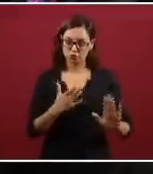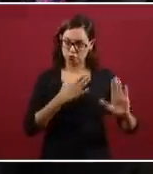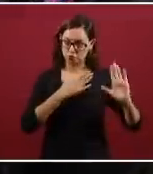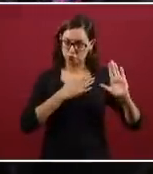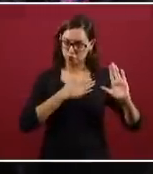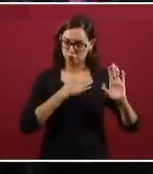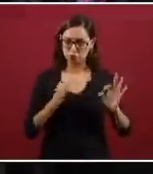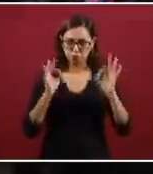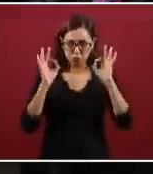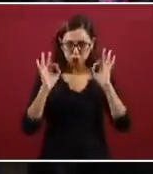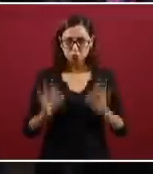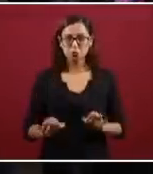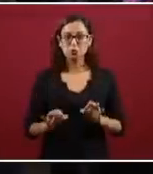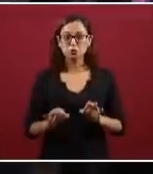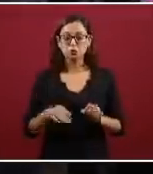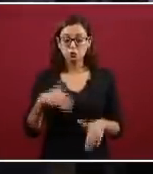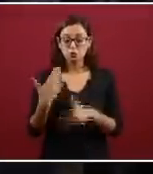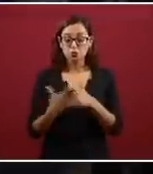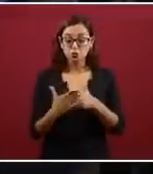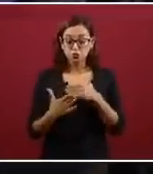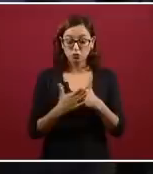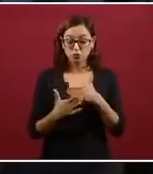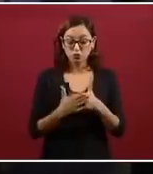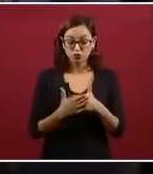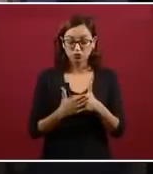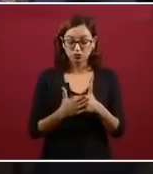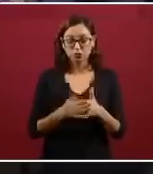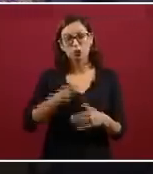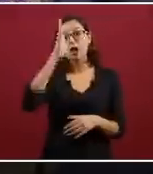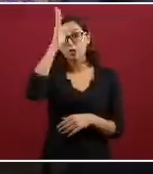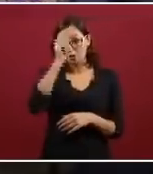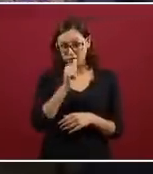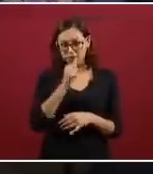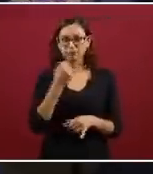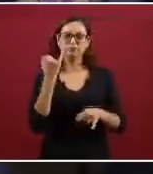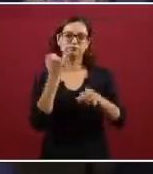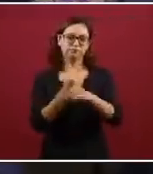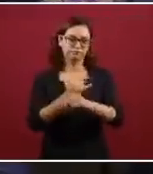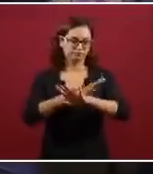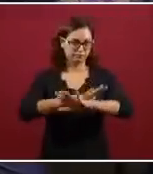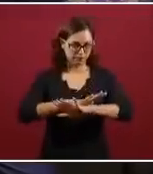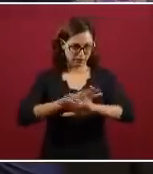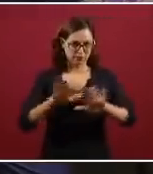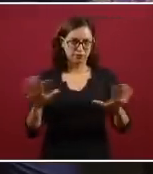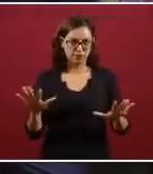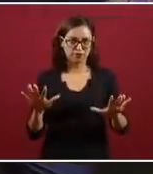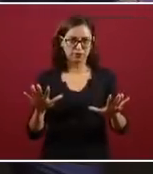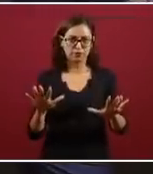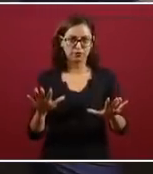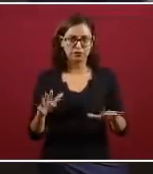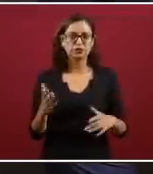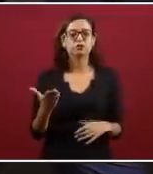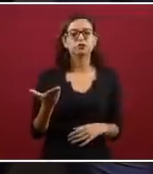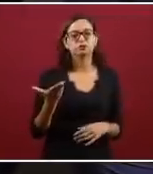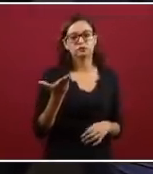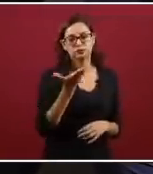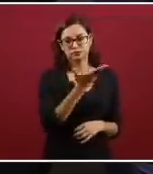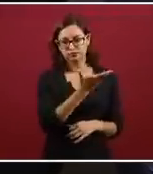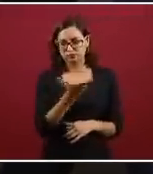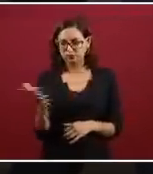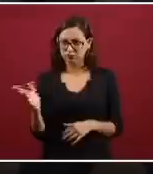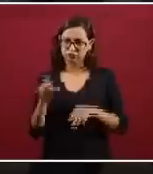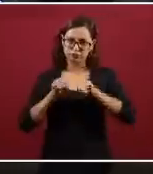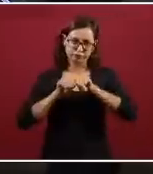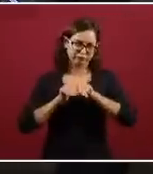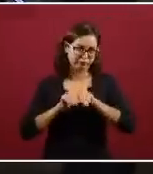cuando se llegara al acuerdo se iba a informar a través de ustedes a todos